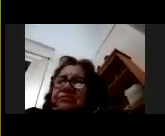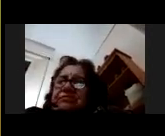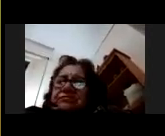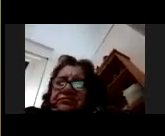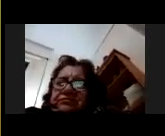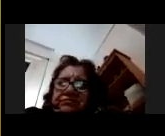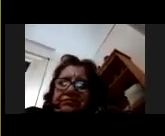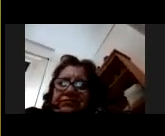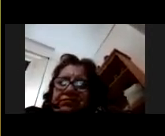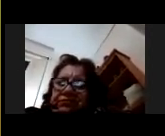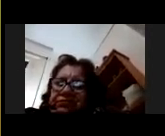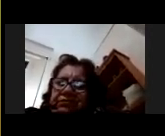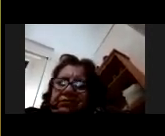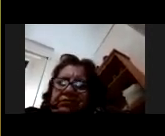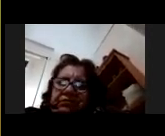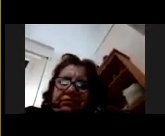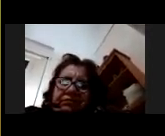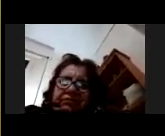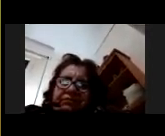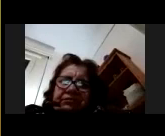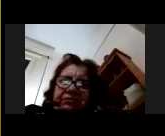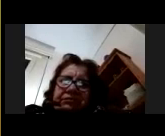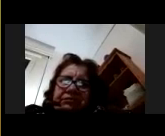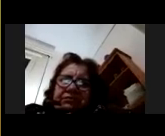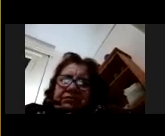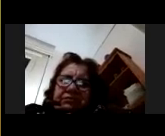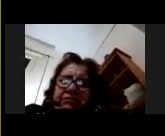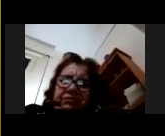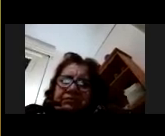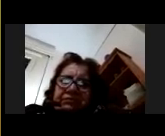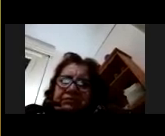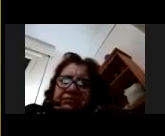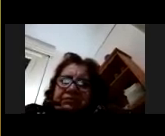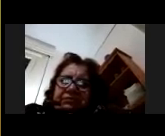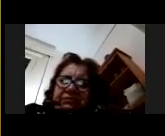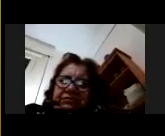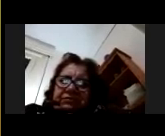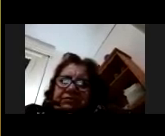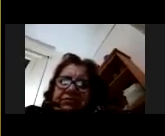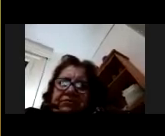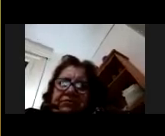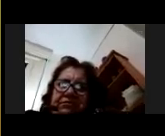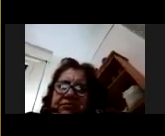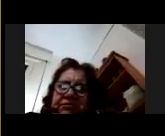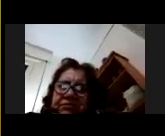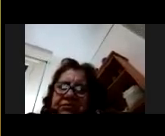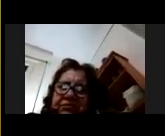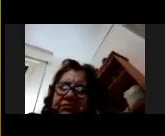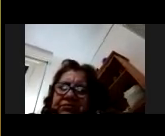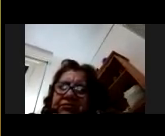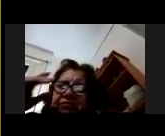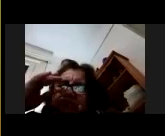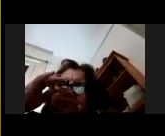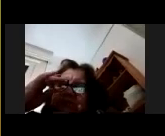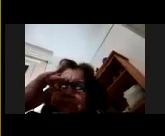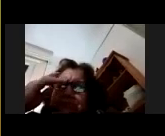La cotinga querula. Esto lo vimos muy lejos. Pero igual de todos modos le pudimos sacar alguna foto. Y